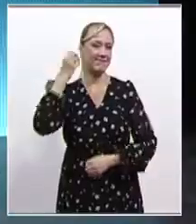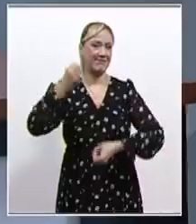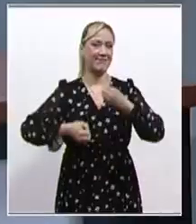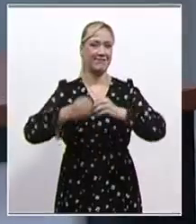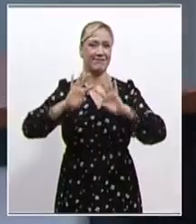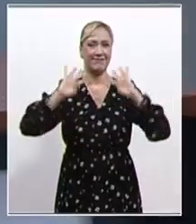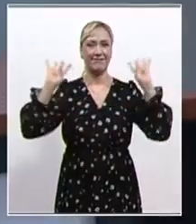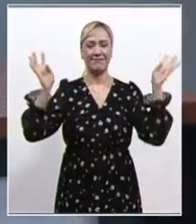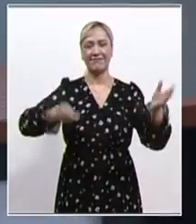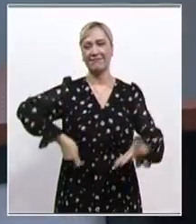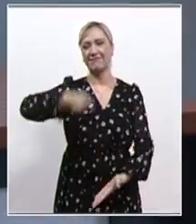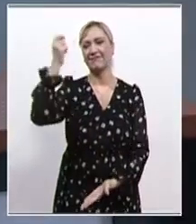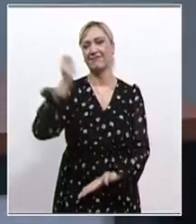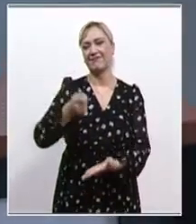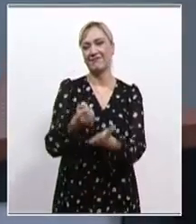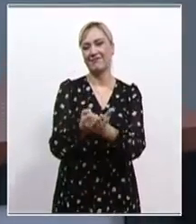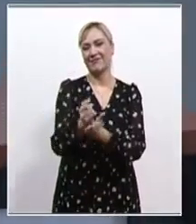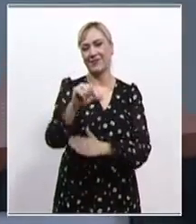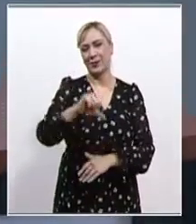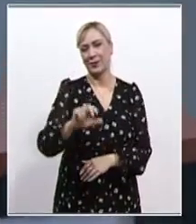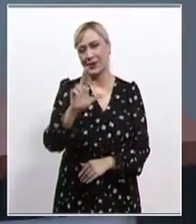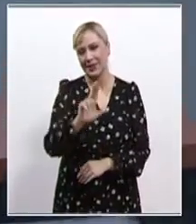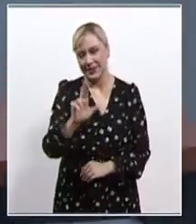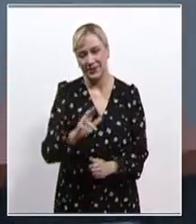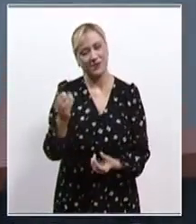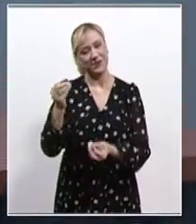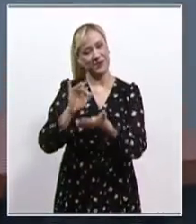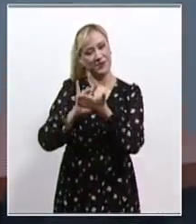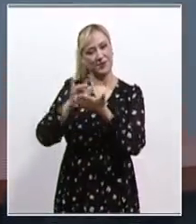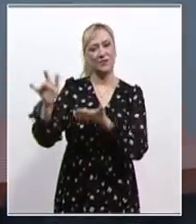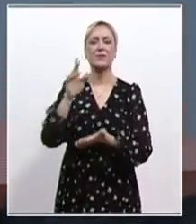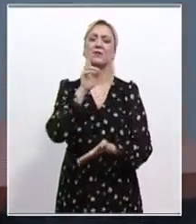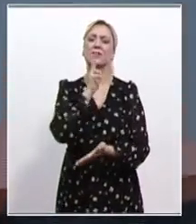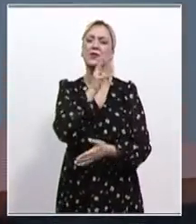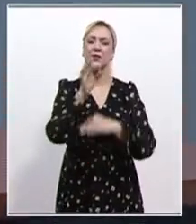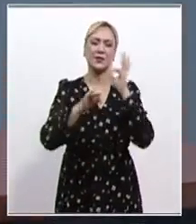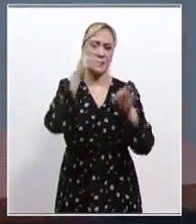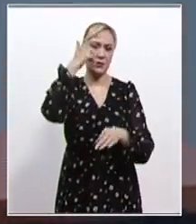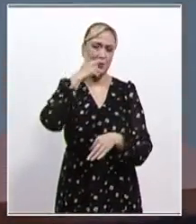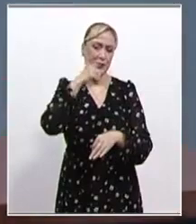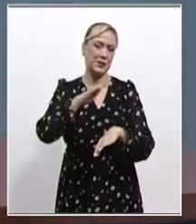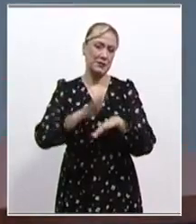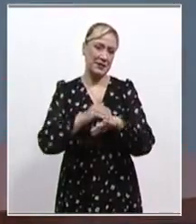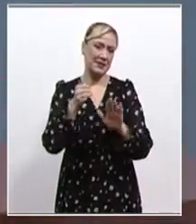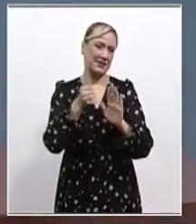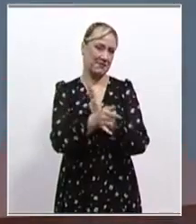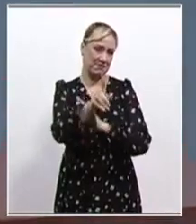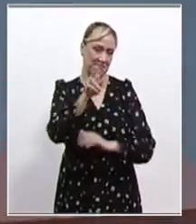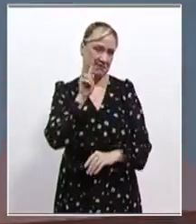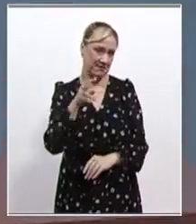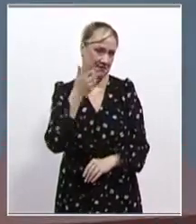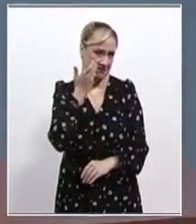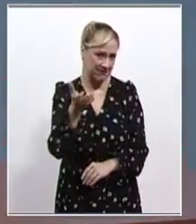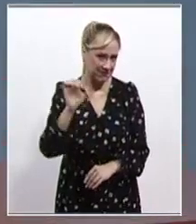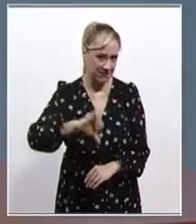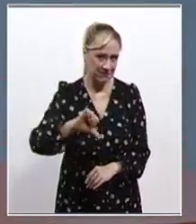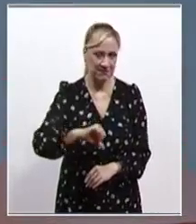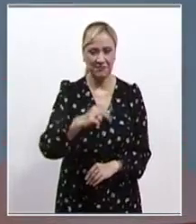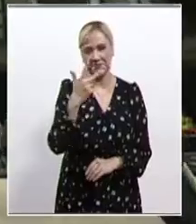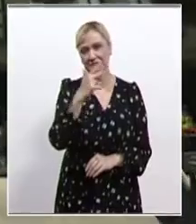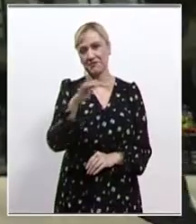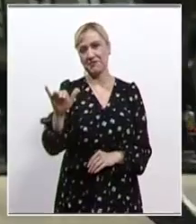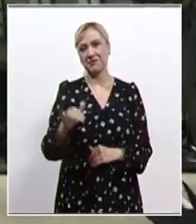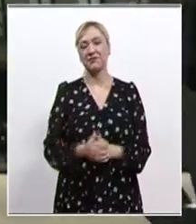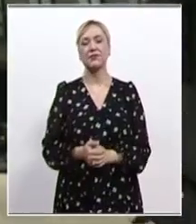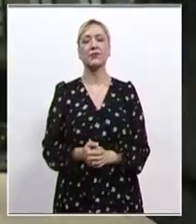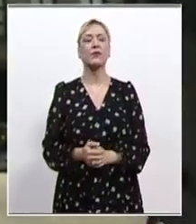reporte, Mario, y por supuesto los detalles de la información en el noticiario nocturno. En otro tema, la Suprema Corte publicó la sentencia del